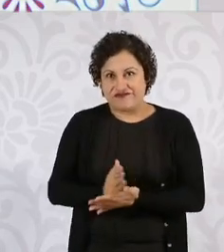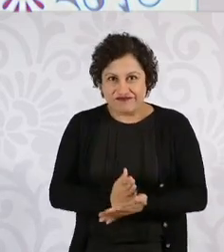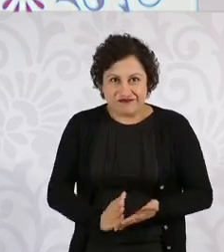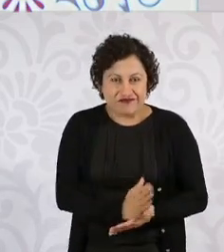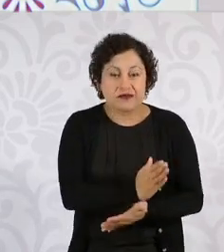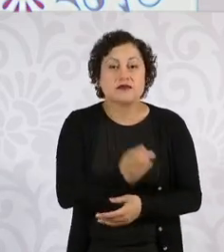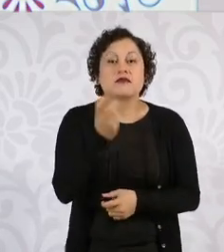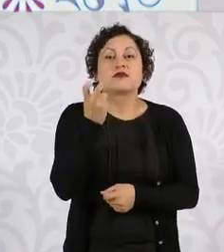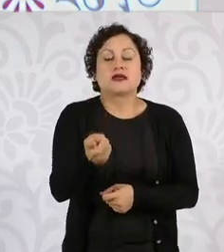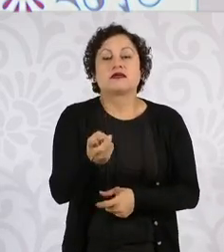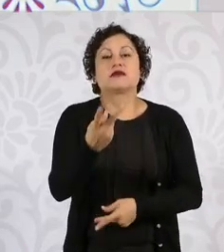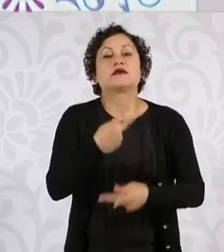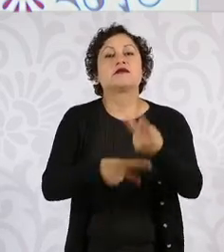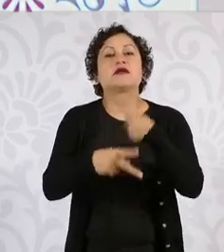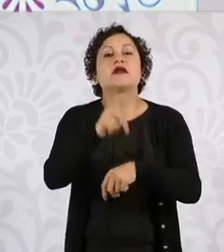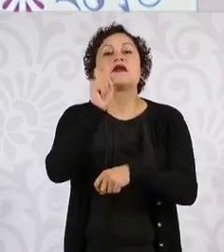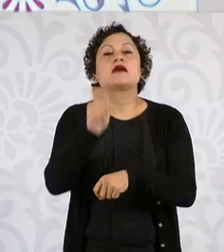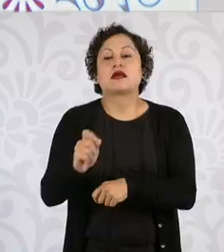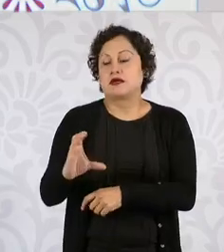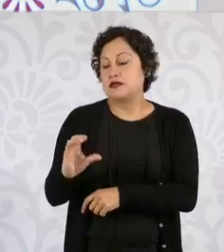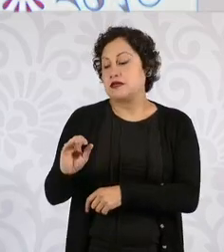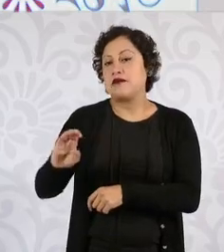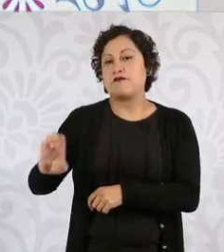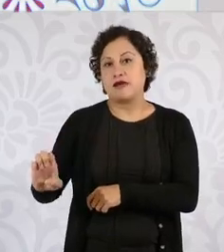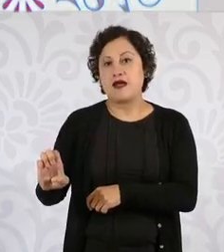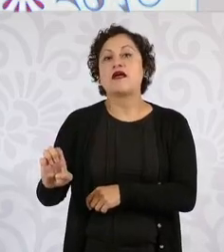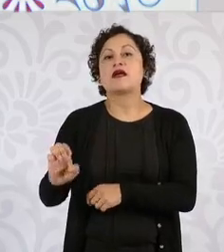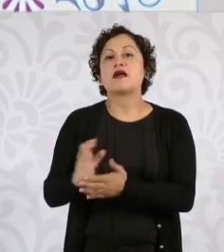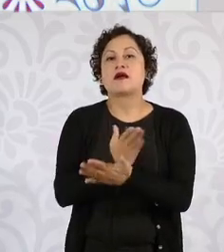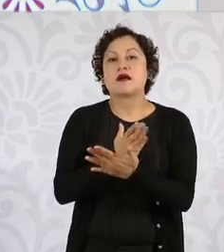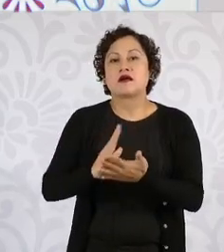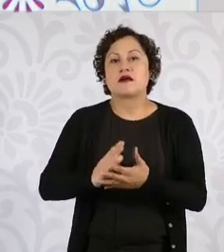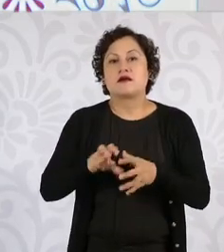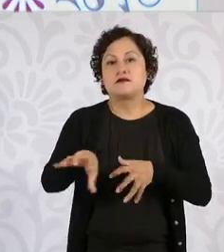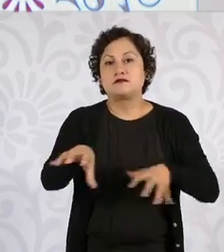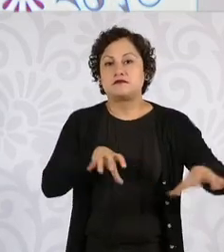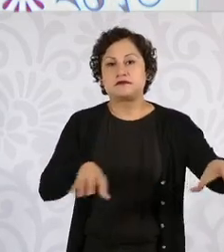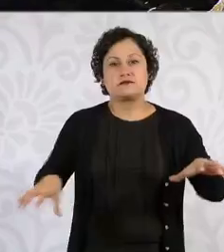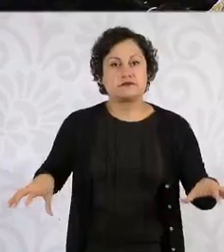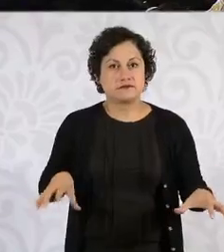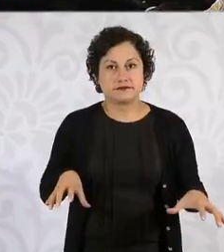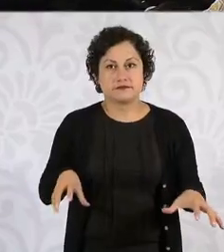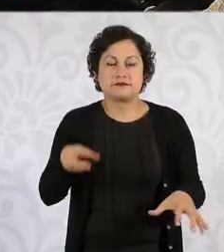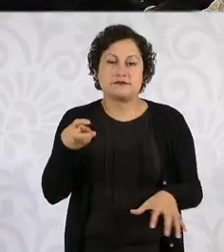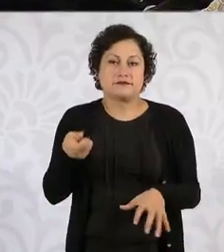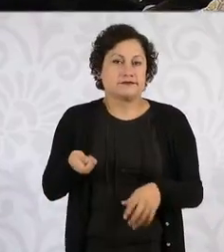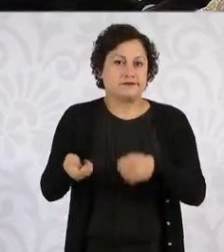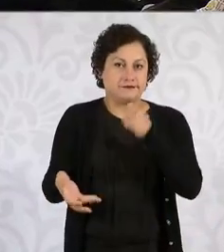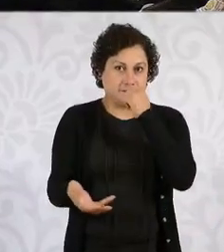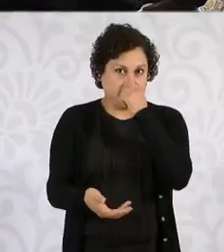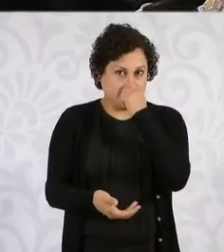más en la separación de la CFE con la llamada estricta separación legal.